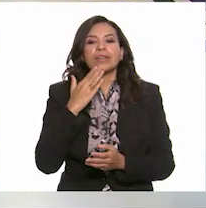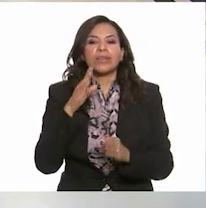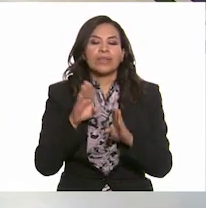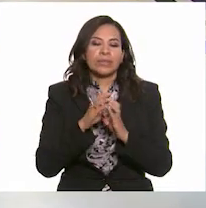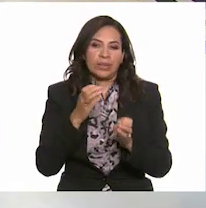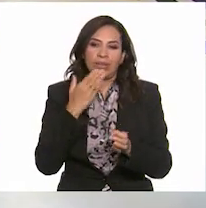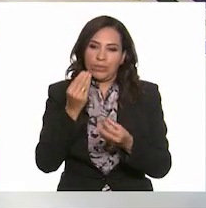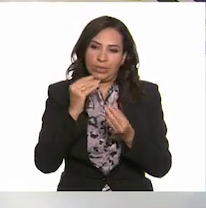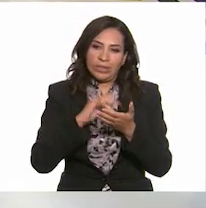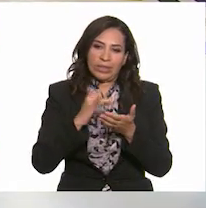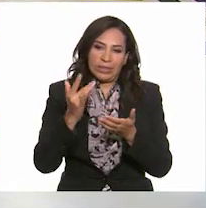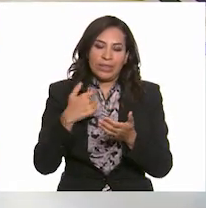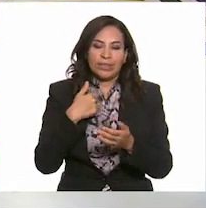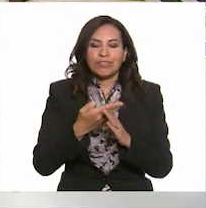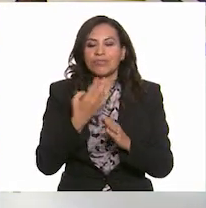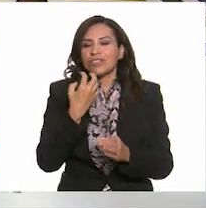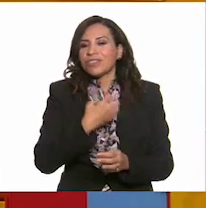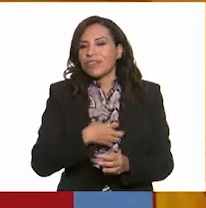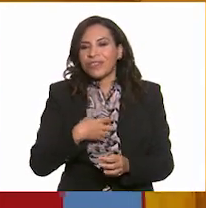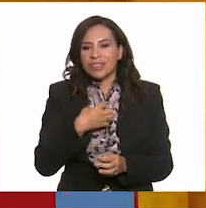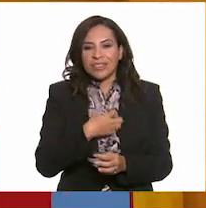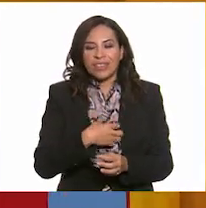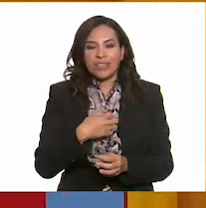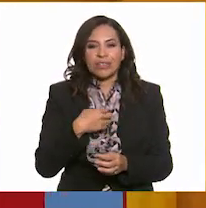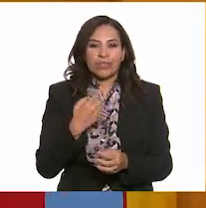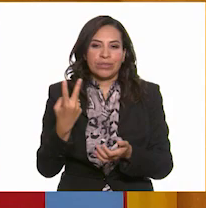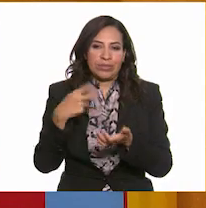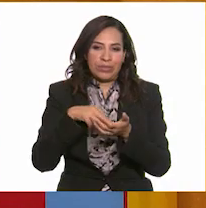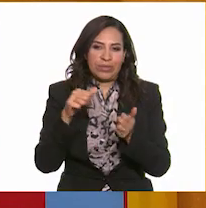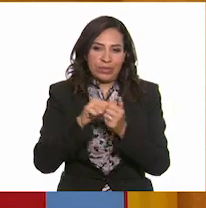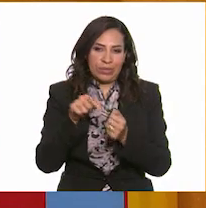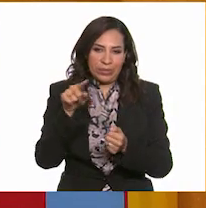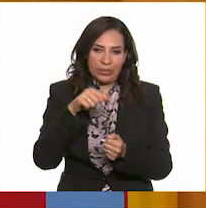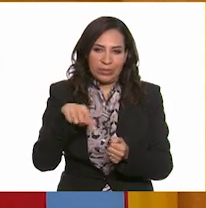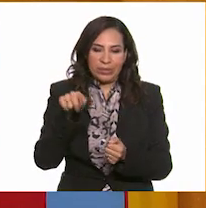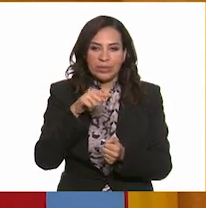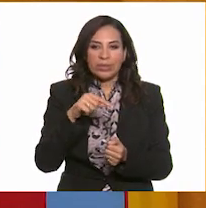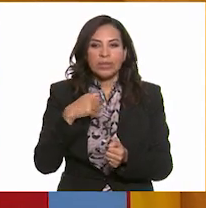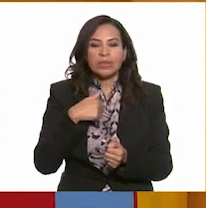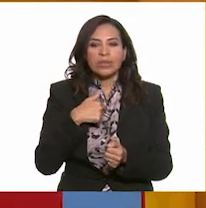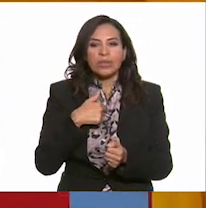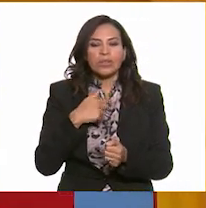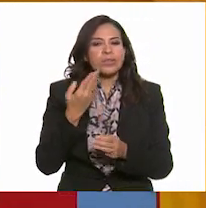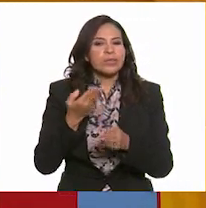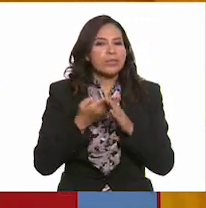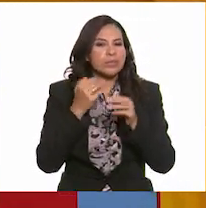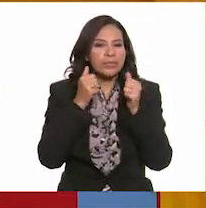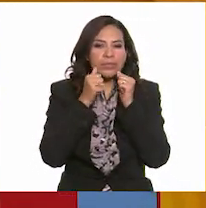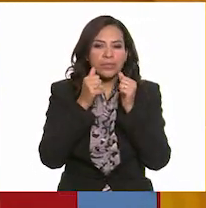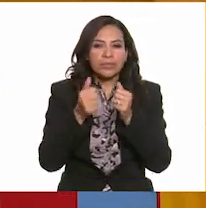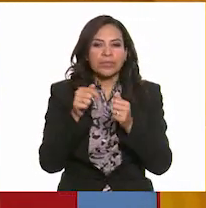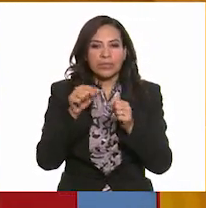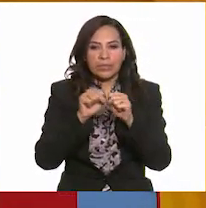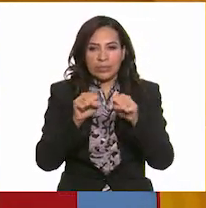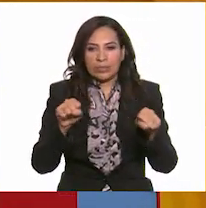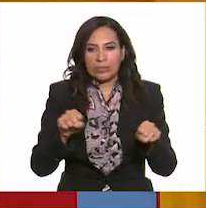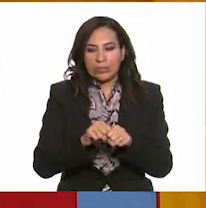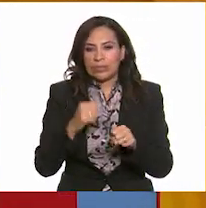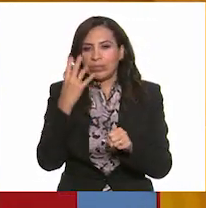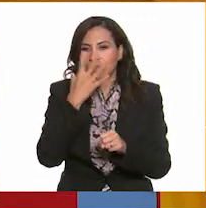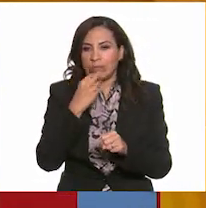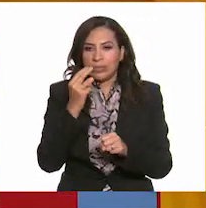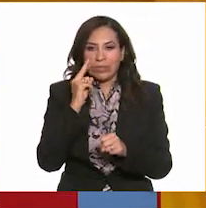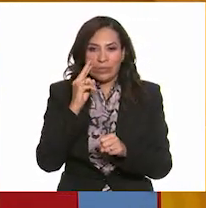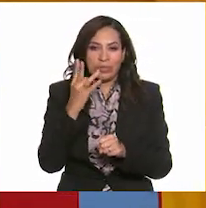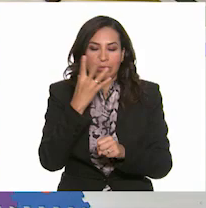muchas gracias. Estoy muy contento de estar aquí con ustedes. Excelente. Estaba yo muy atento, además en este salón tan bonito, oye.